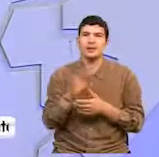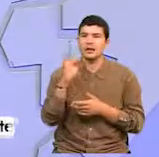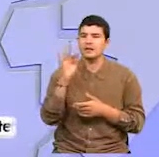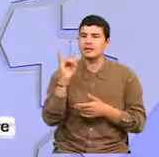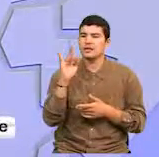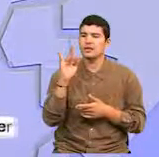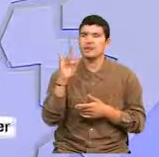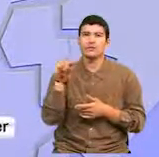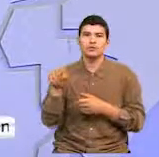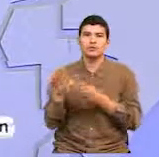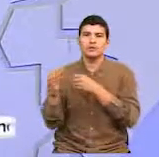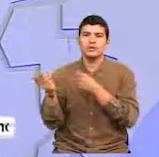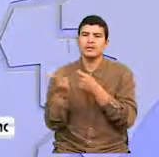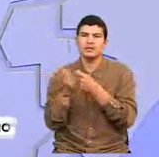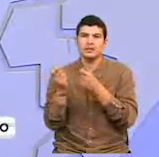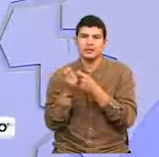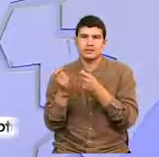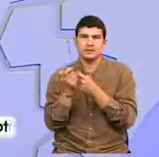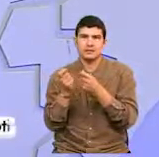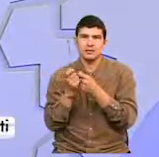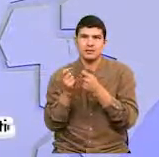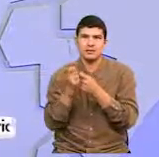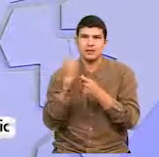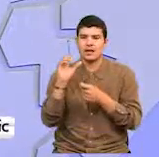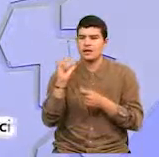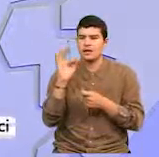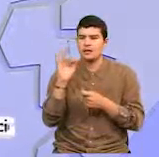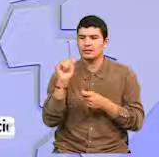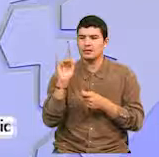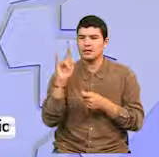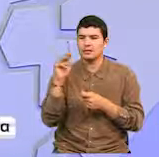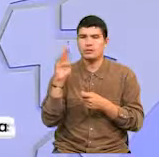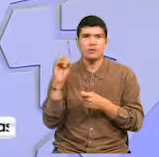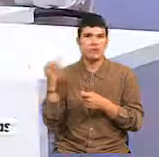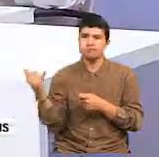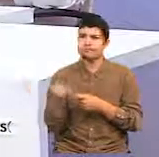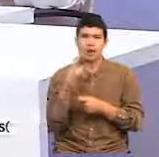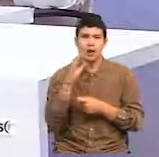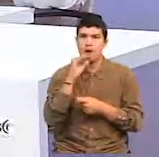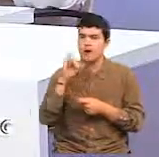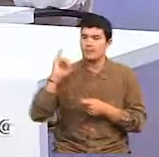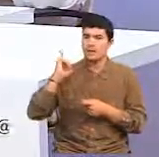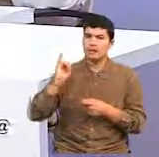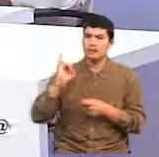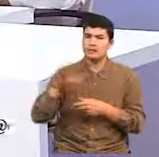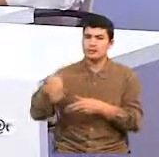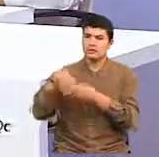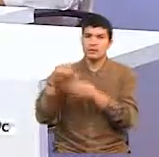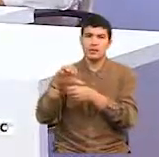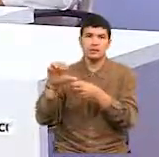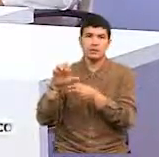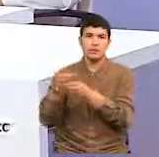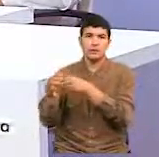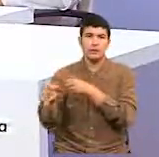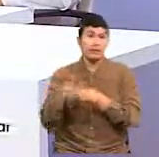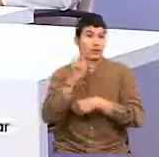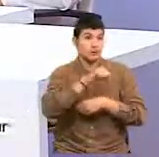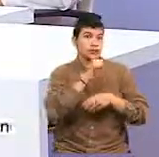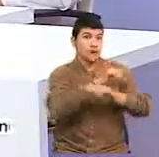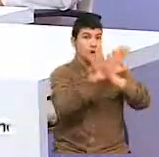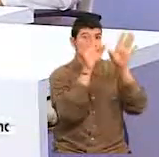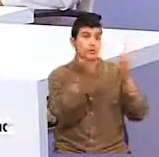es un municipio tan cercano, que es del Catatumbo, ¿tampoco tiene esa presencia militar interna en la zona urbana? Claro que sí.